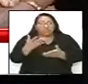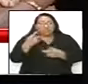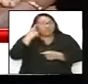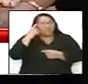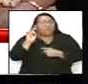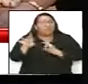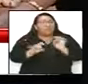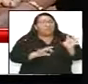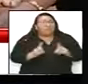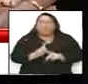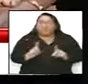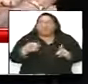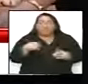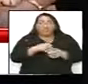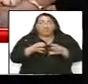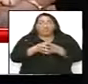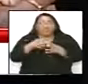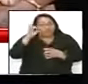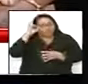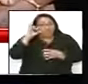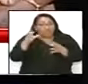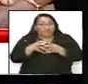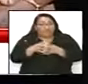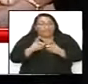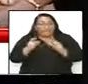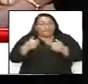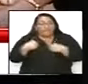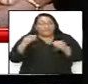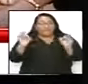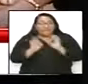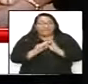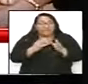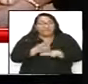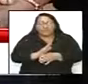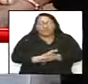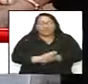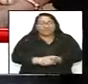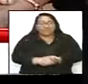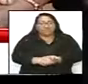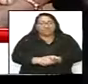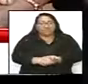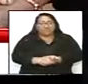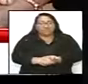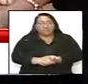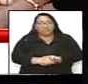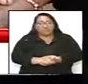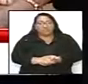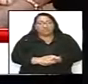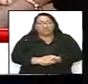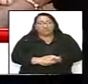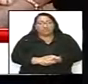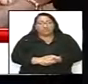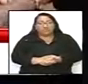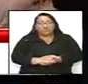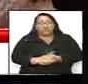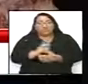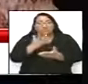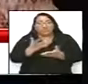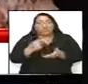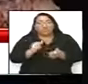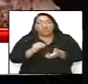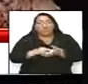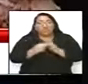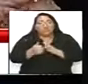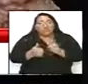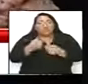u otra. Fuerza Popular en eso no tiene ninguna injerencia. Son hechos en los cuales